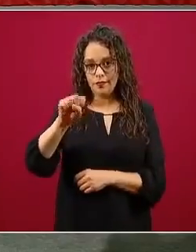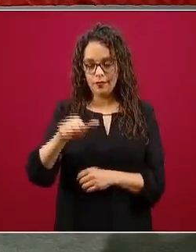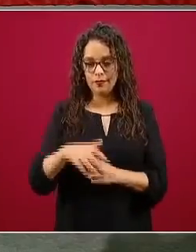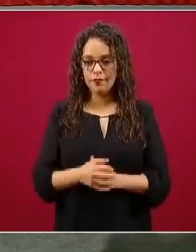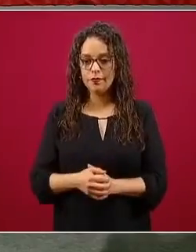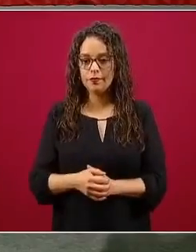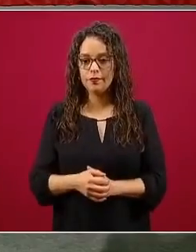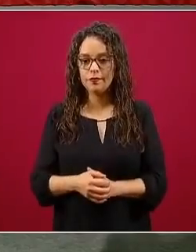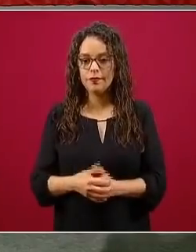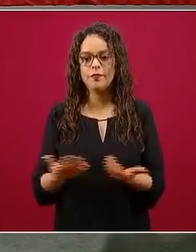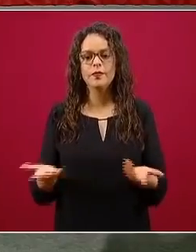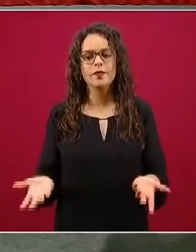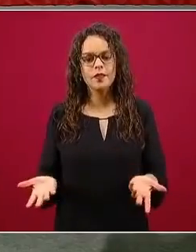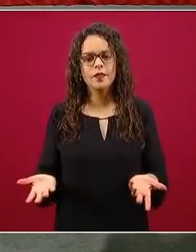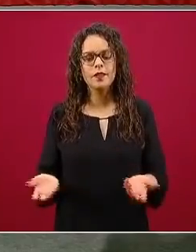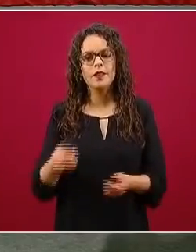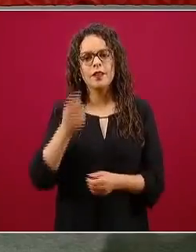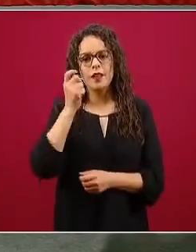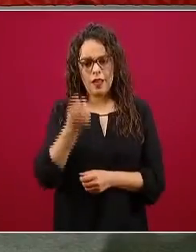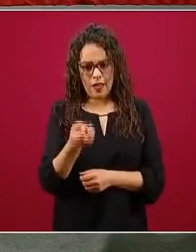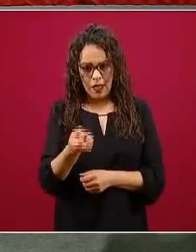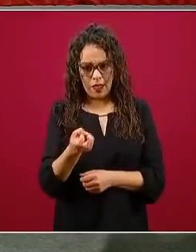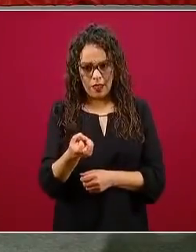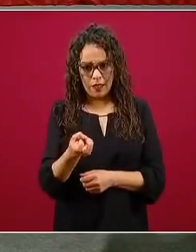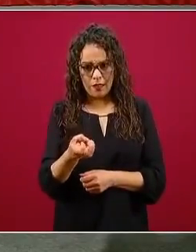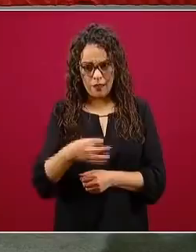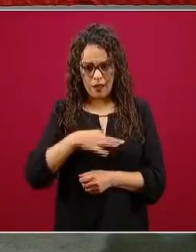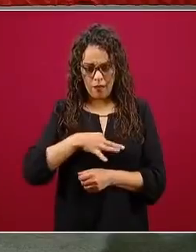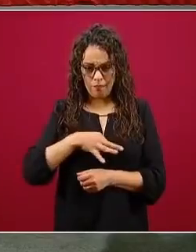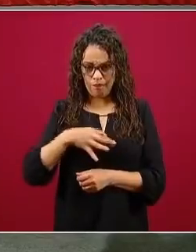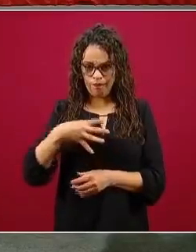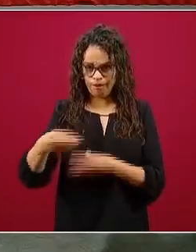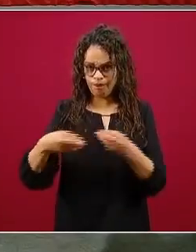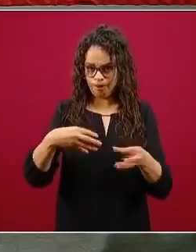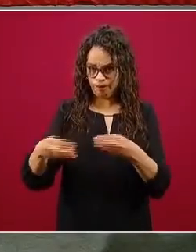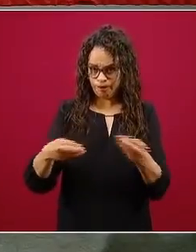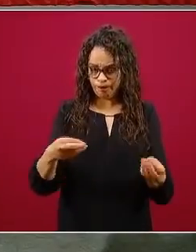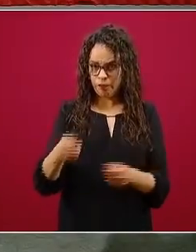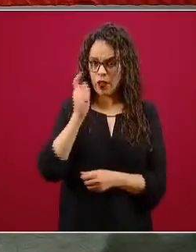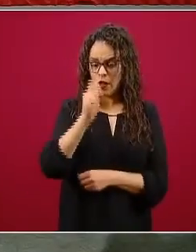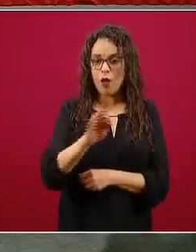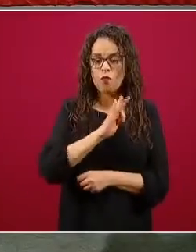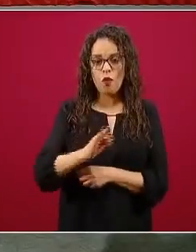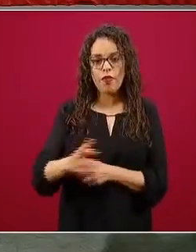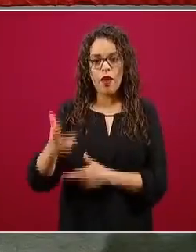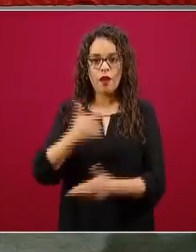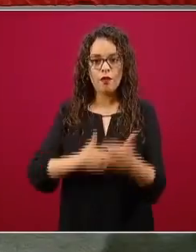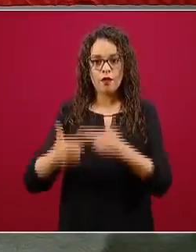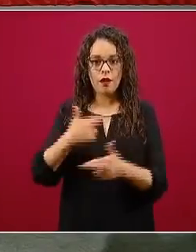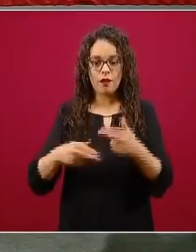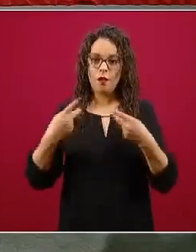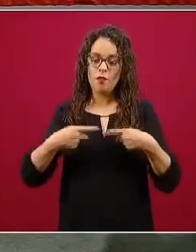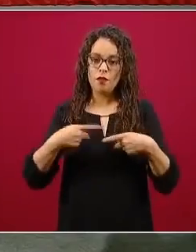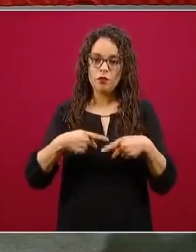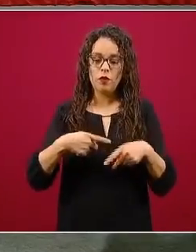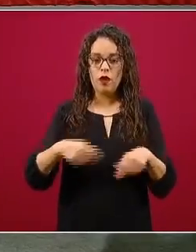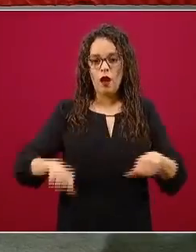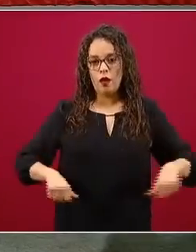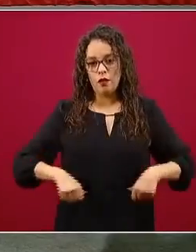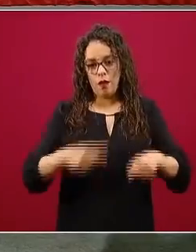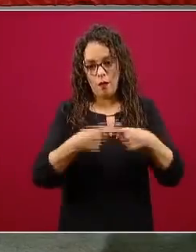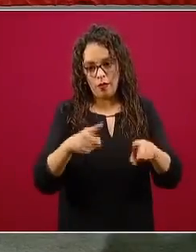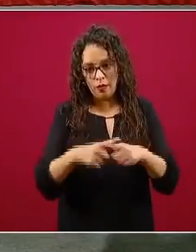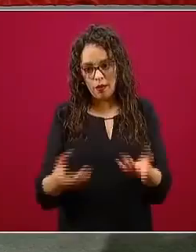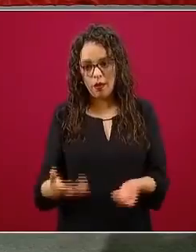esta contingencia se estarían incorporando a su vida laboral las personas vulnerables, es decir, aquellas que tienen diabetes, que tienen